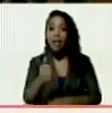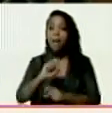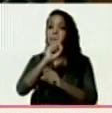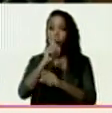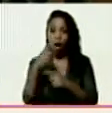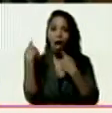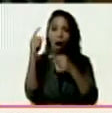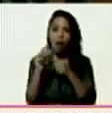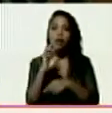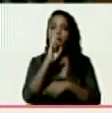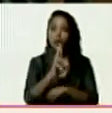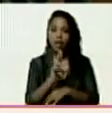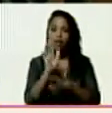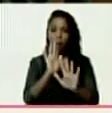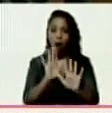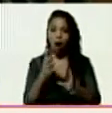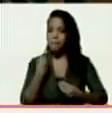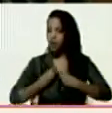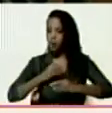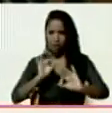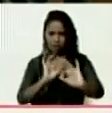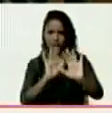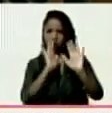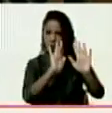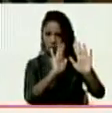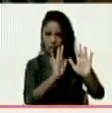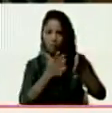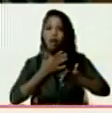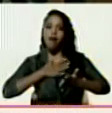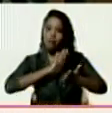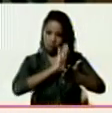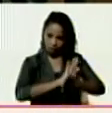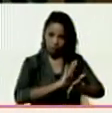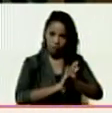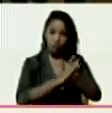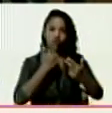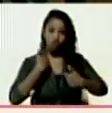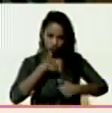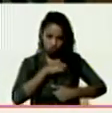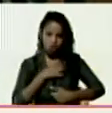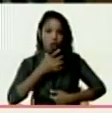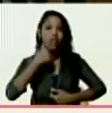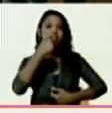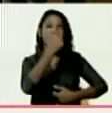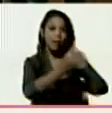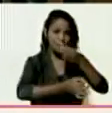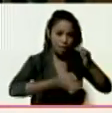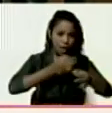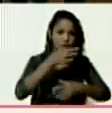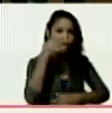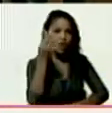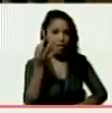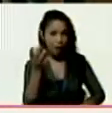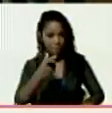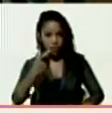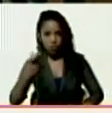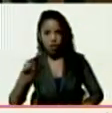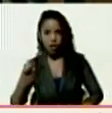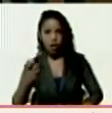pregunta tenemos una respuesta. No te preocupes, hermano, que de este lado estamos dispuestos a decirle la verdad a la gente.